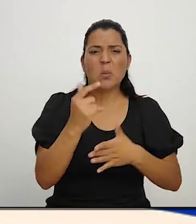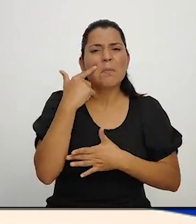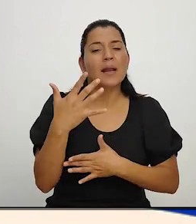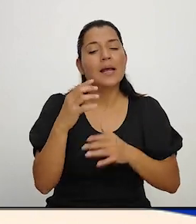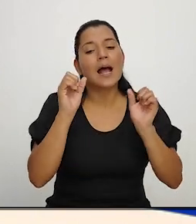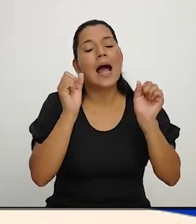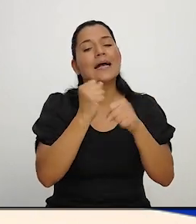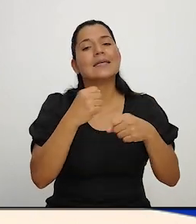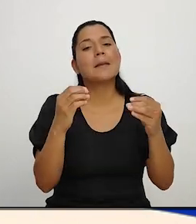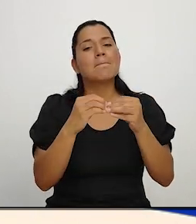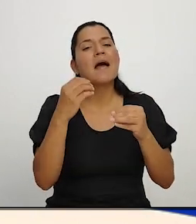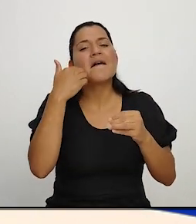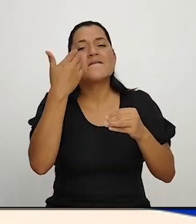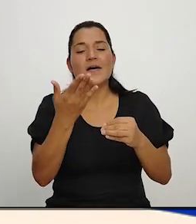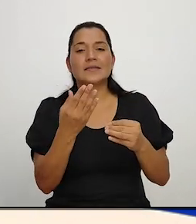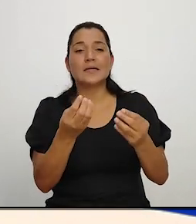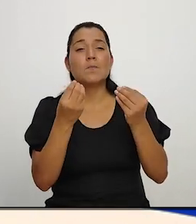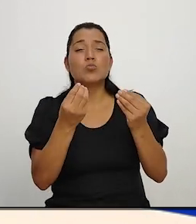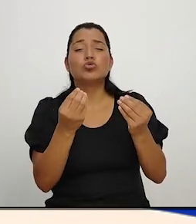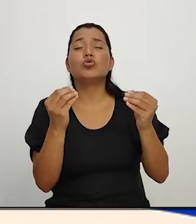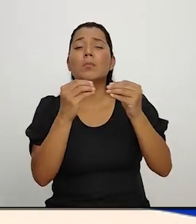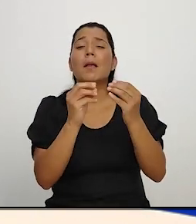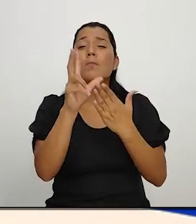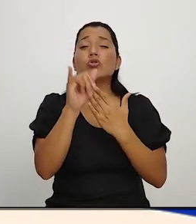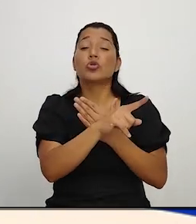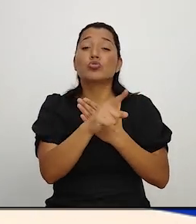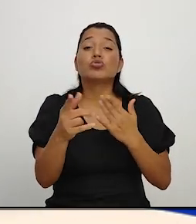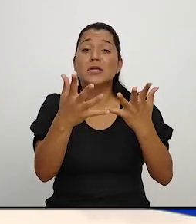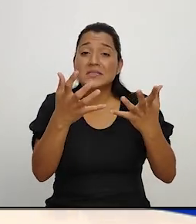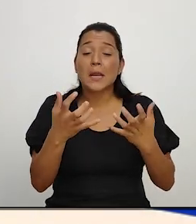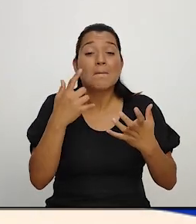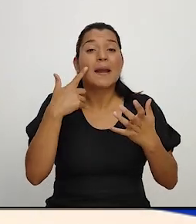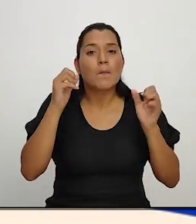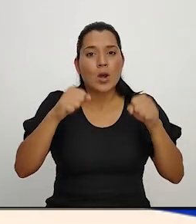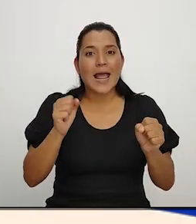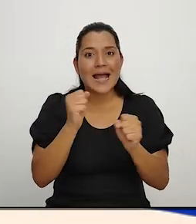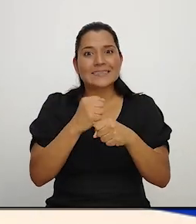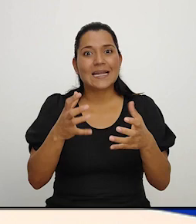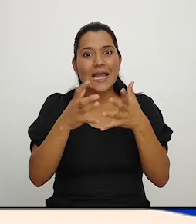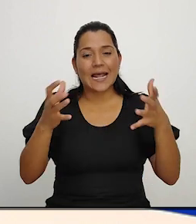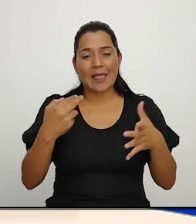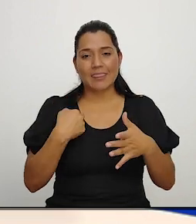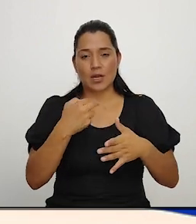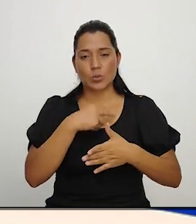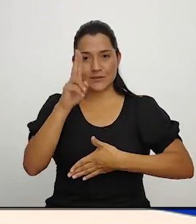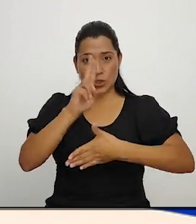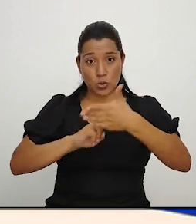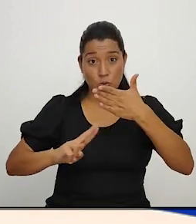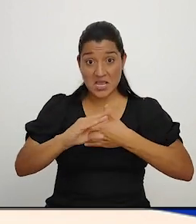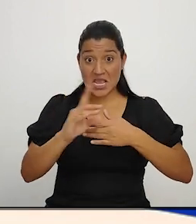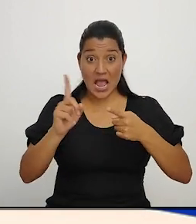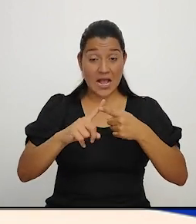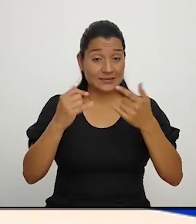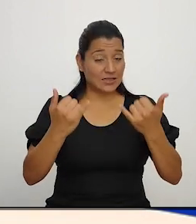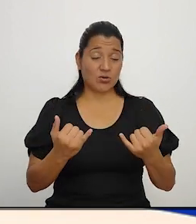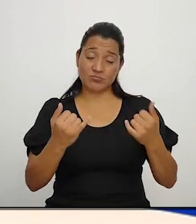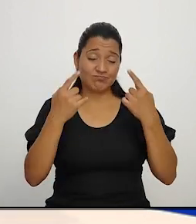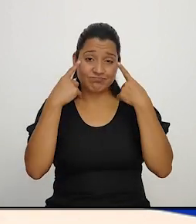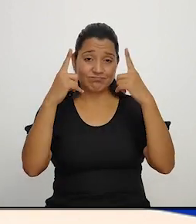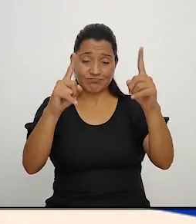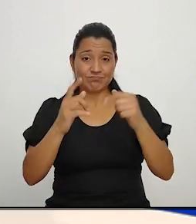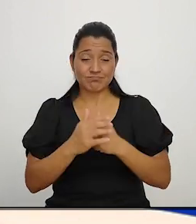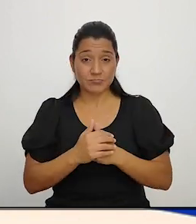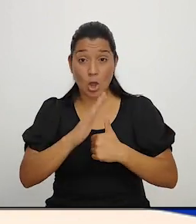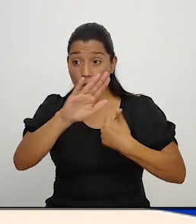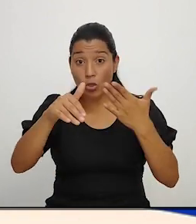la realización de muchos proyectos que ustedes tienen para hacer grande a esta universidad y que hasta ahora no ha sido posible